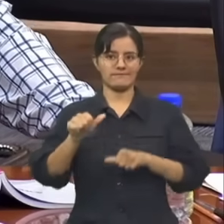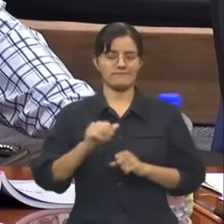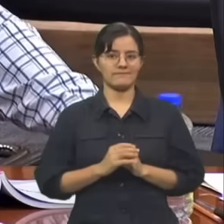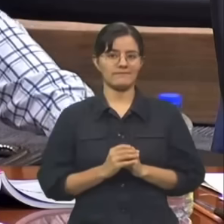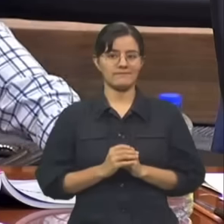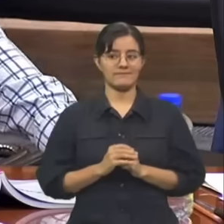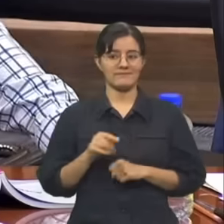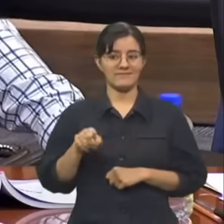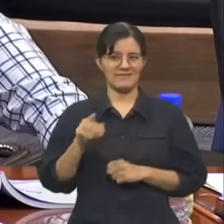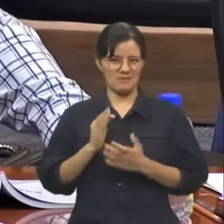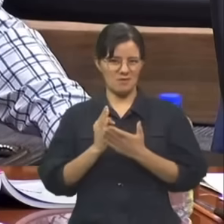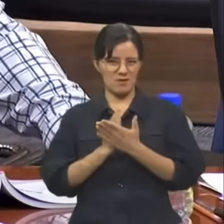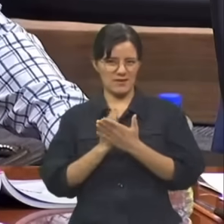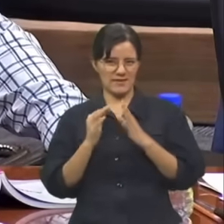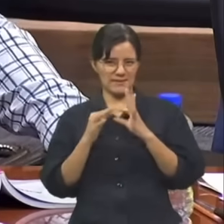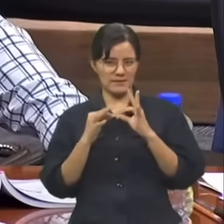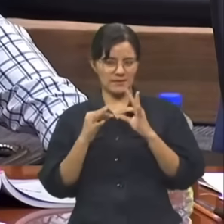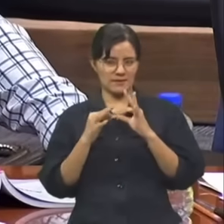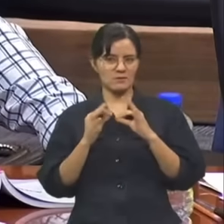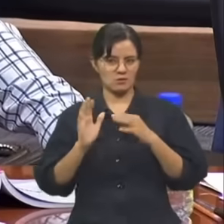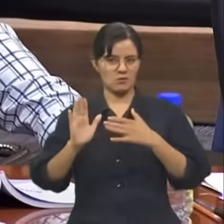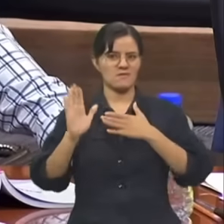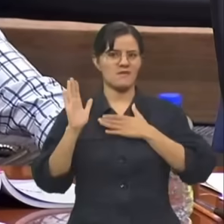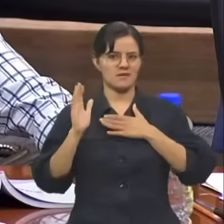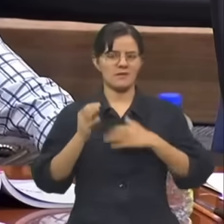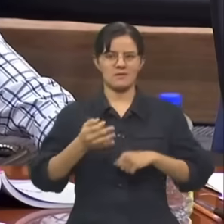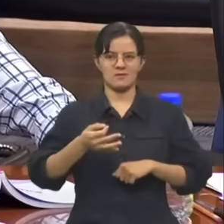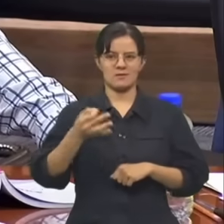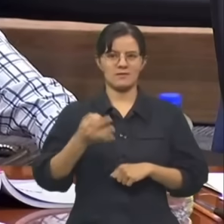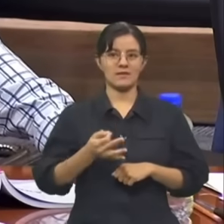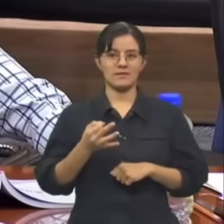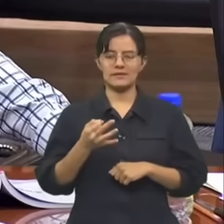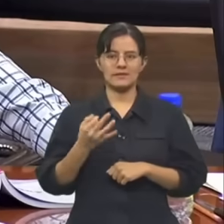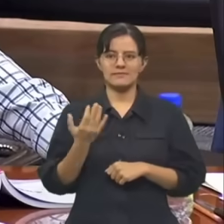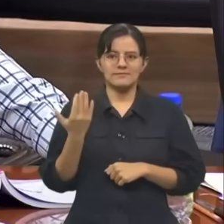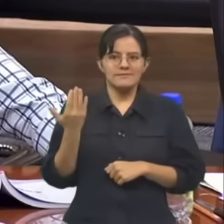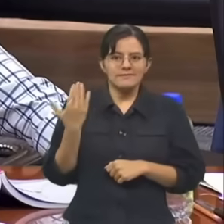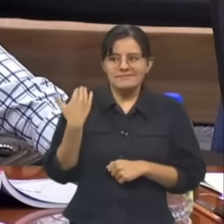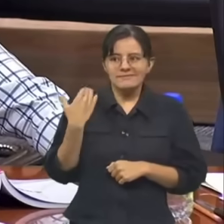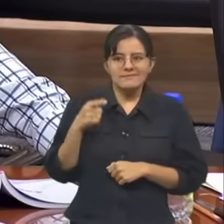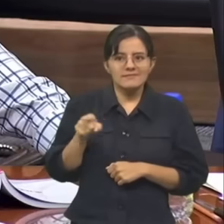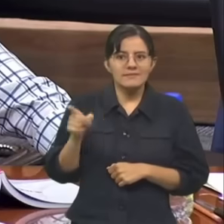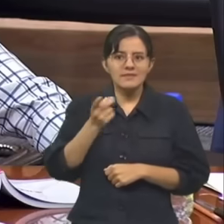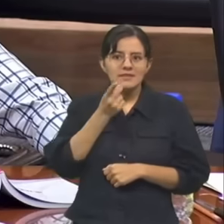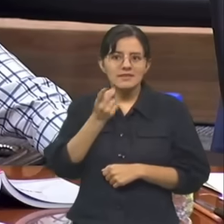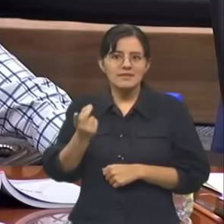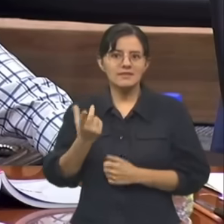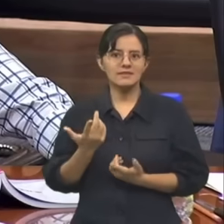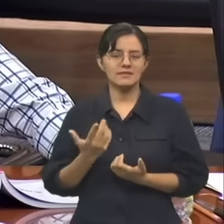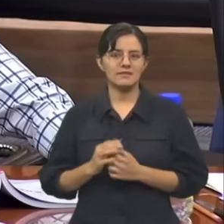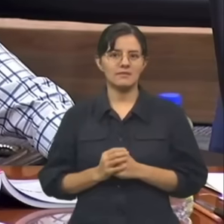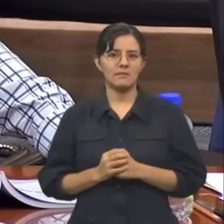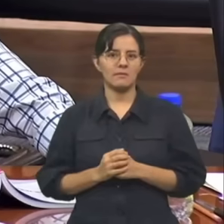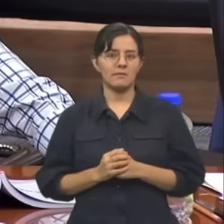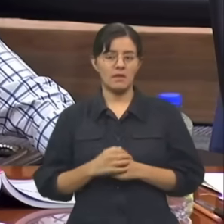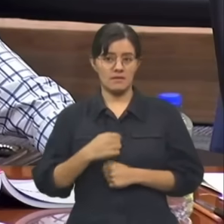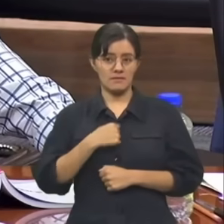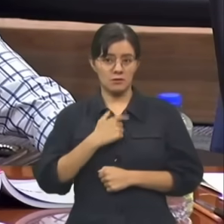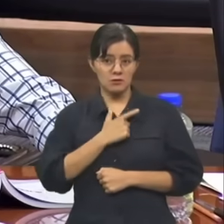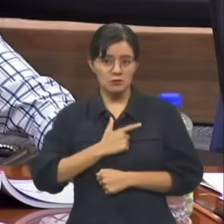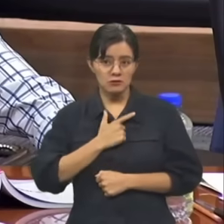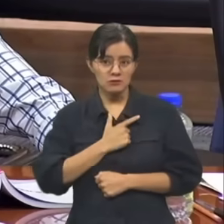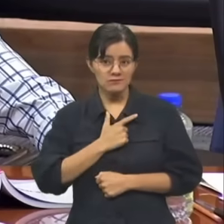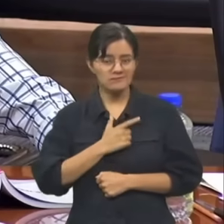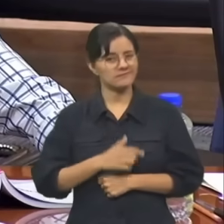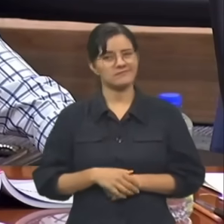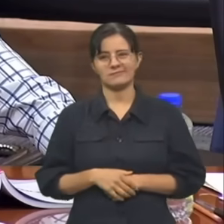lo ha dicho recientemente muy recientemente no me da gusto porque es contra lo que